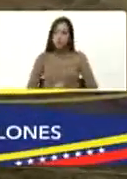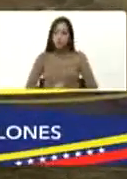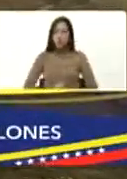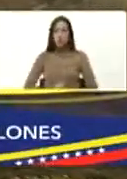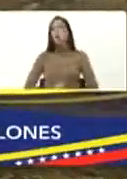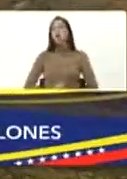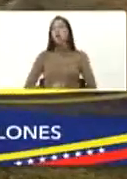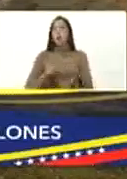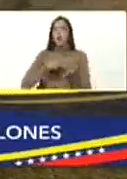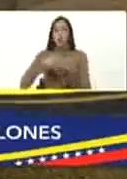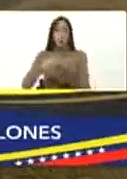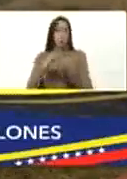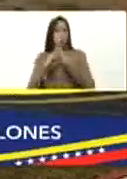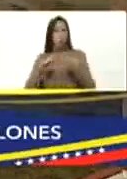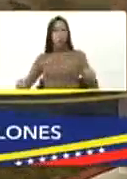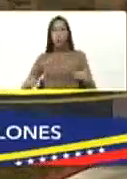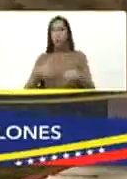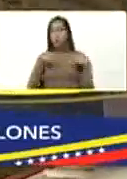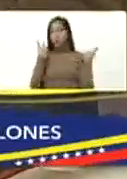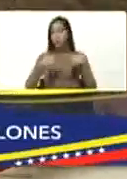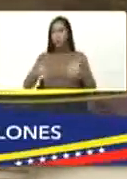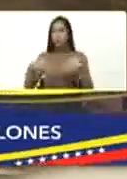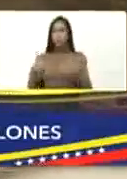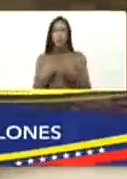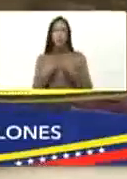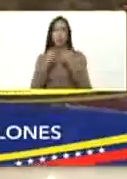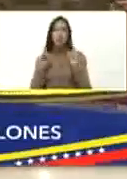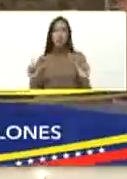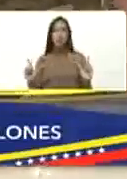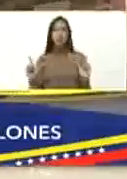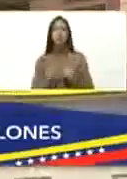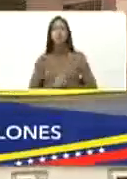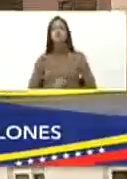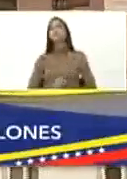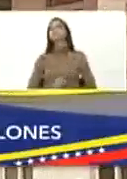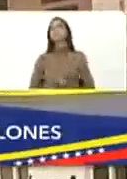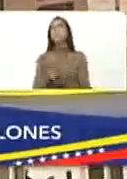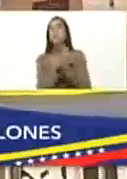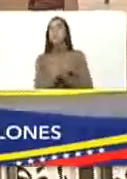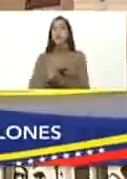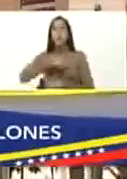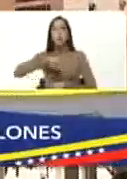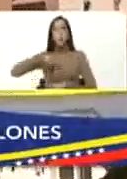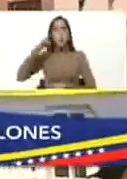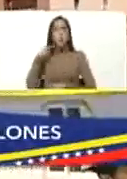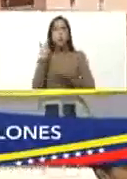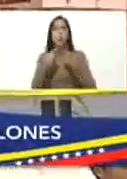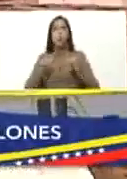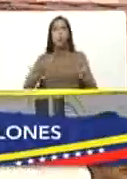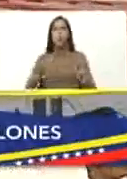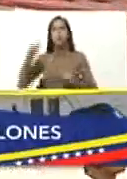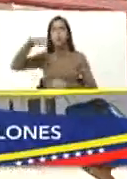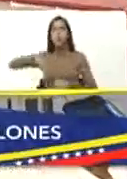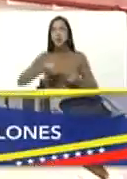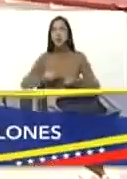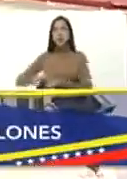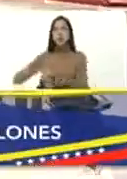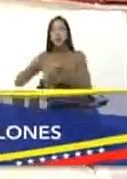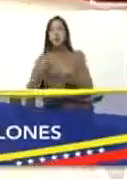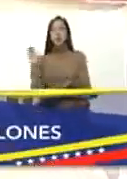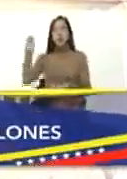recorrida por todos los ejércitos libertadores. Tan querida por nuestro libertador Simón Bolívar, esta región de